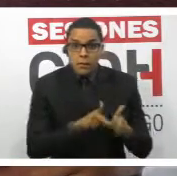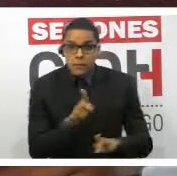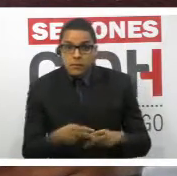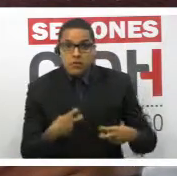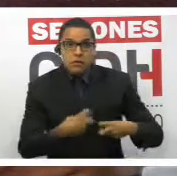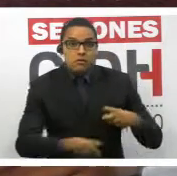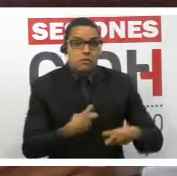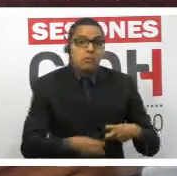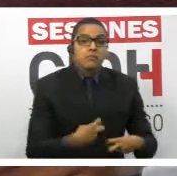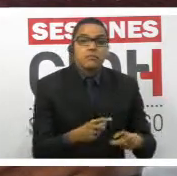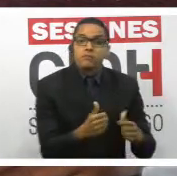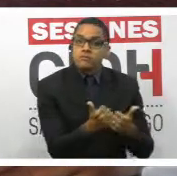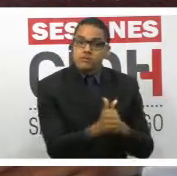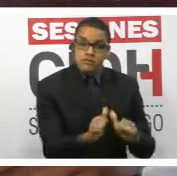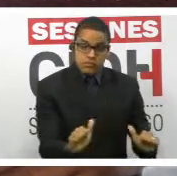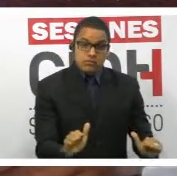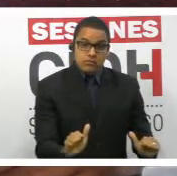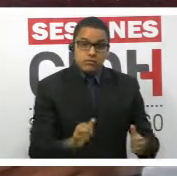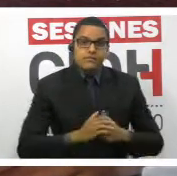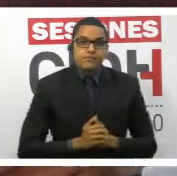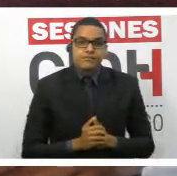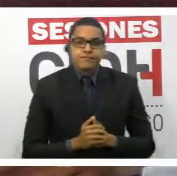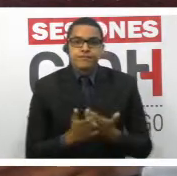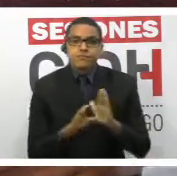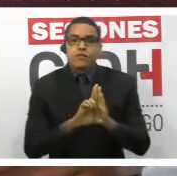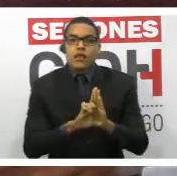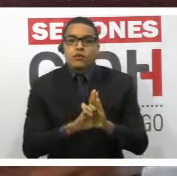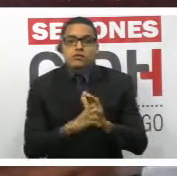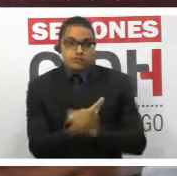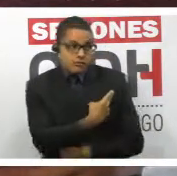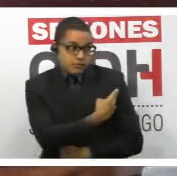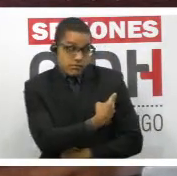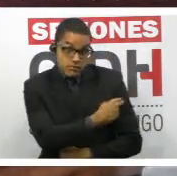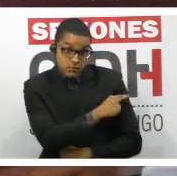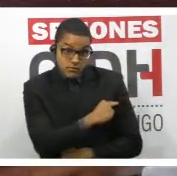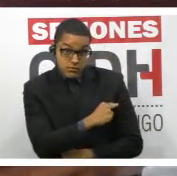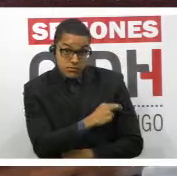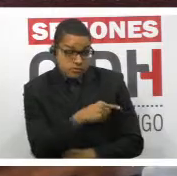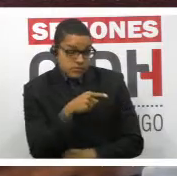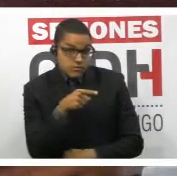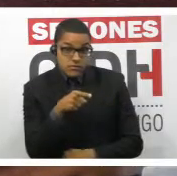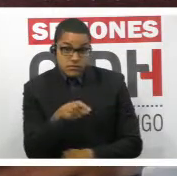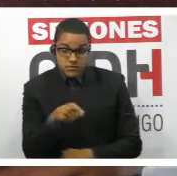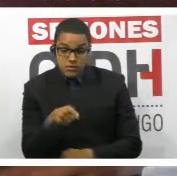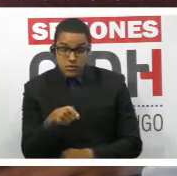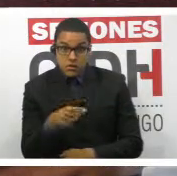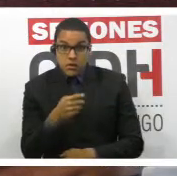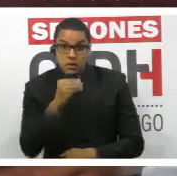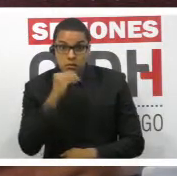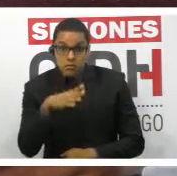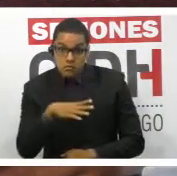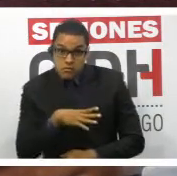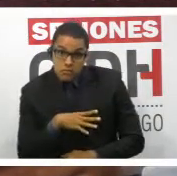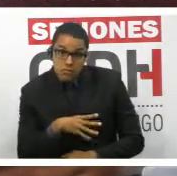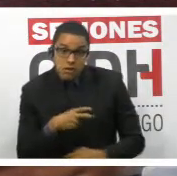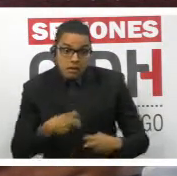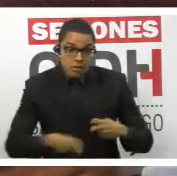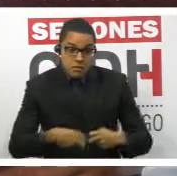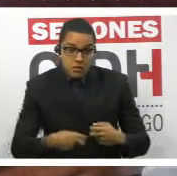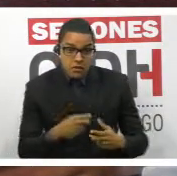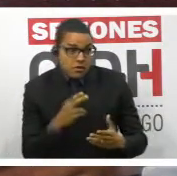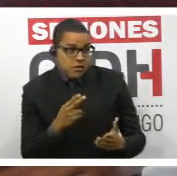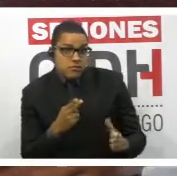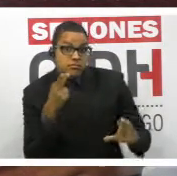en el momento en que una mujer es internada pierde el derecho a tomar cualquier decisión sobre su vida desde lo más